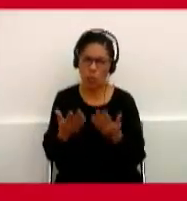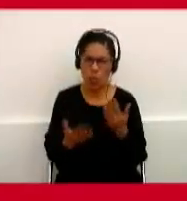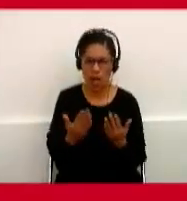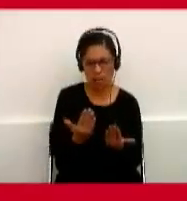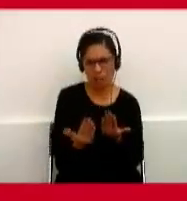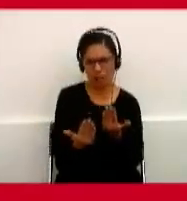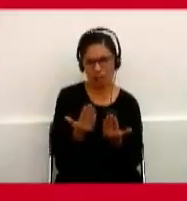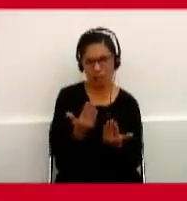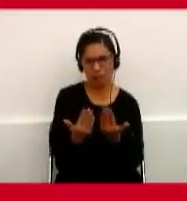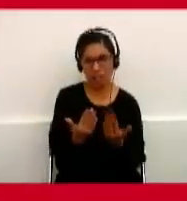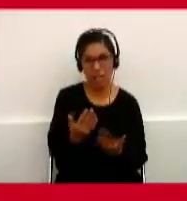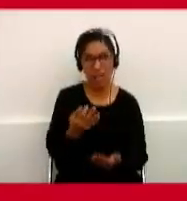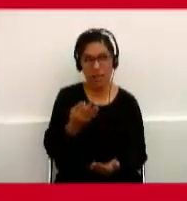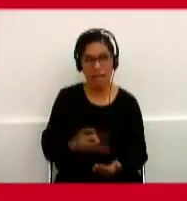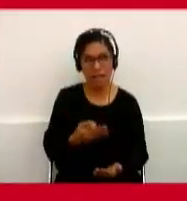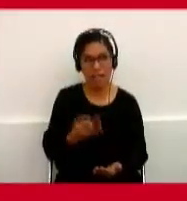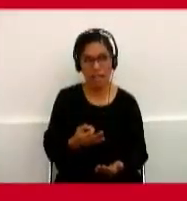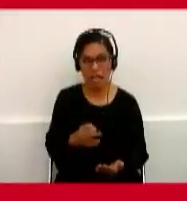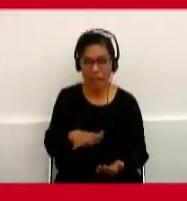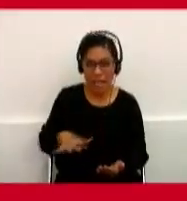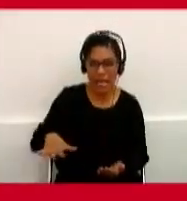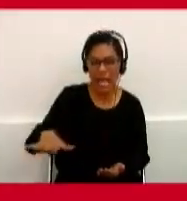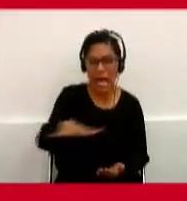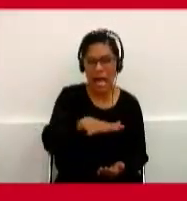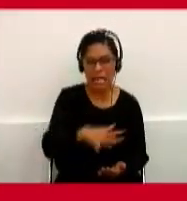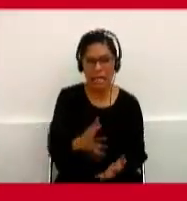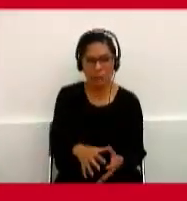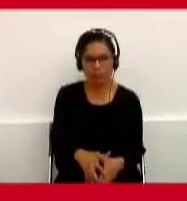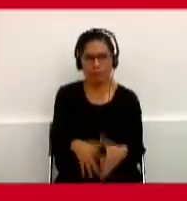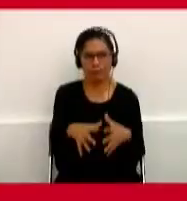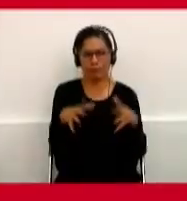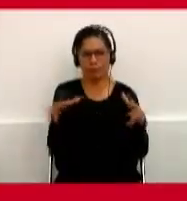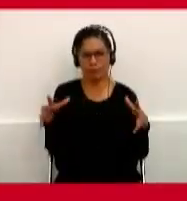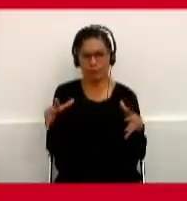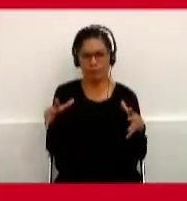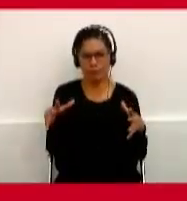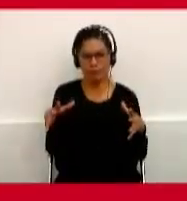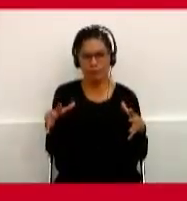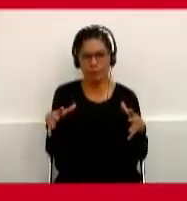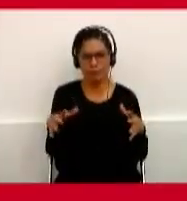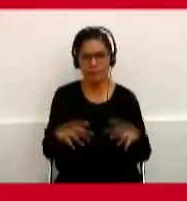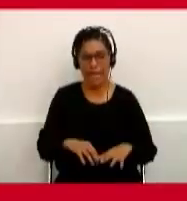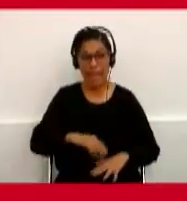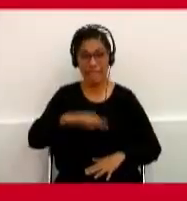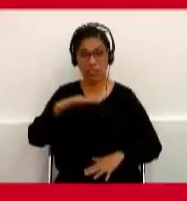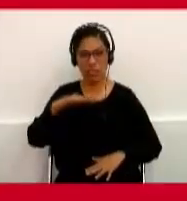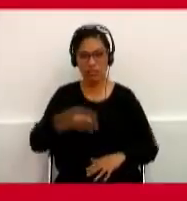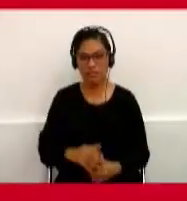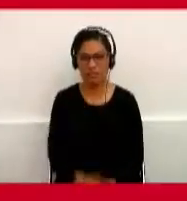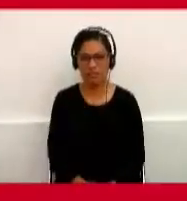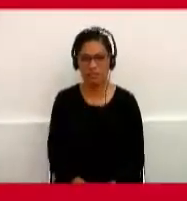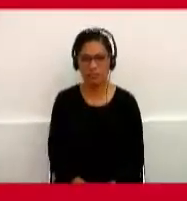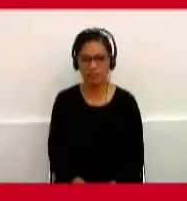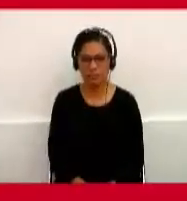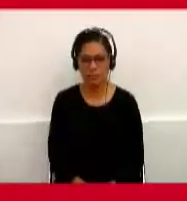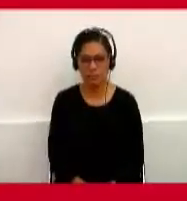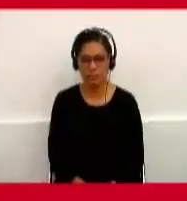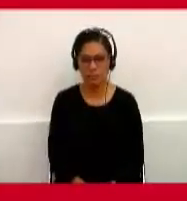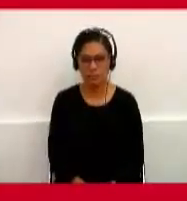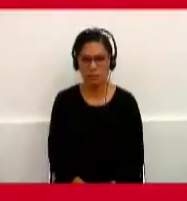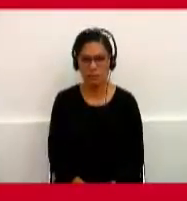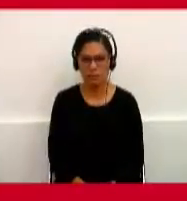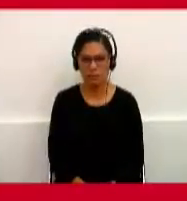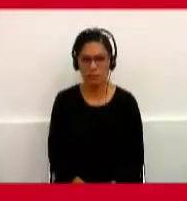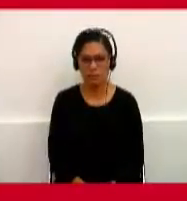su efectividad, el área, el volumen de un pad de lisivación? Sí, en este caso lo que condiciona mucho